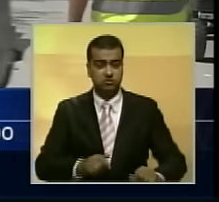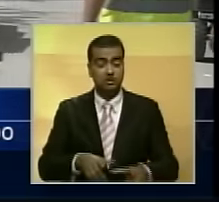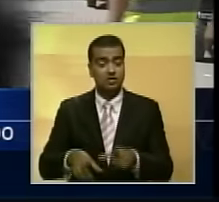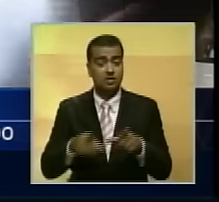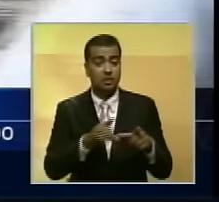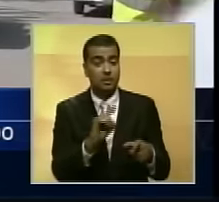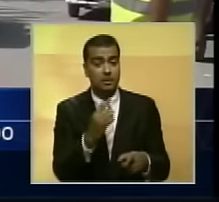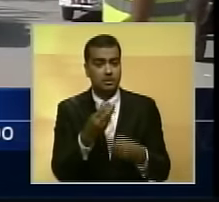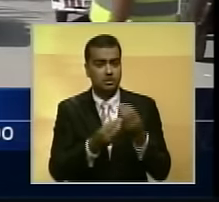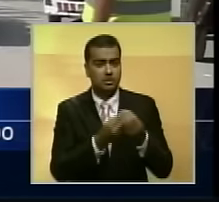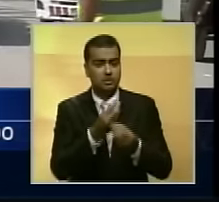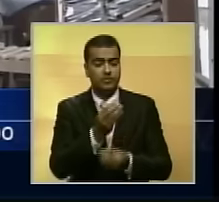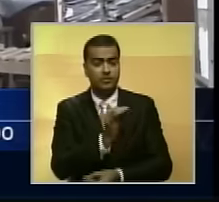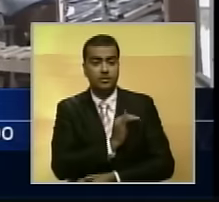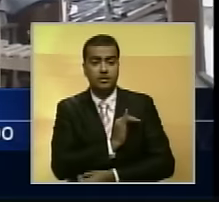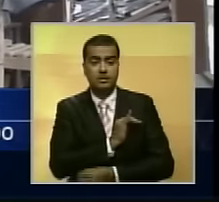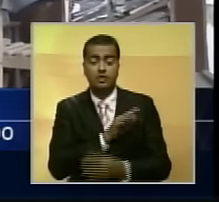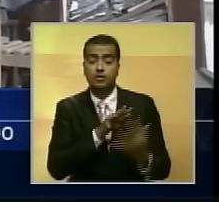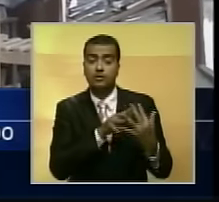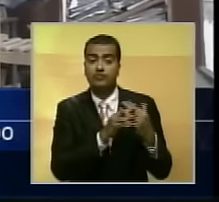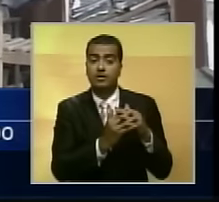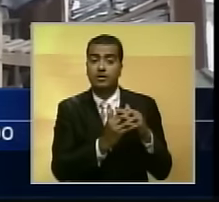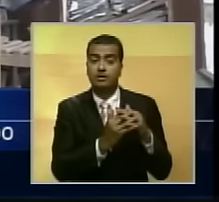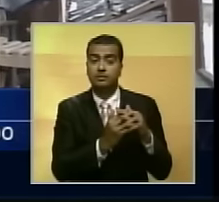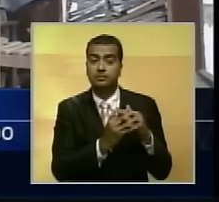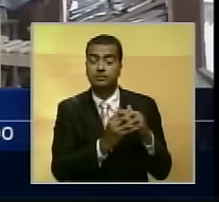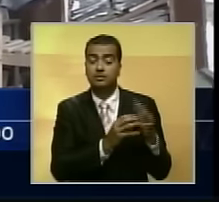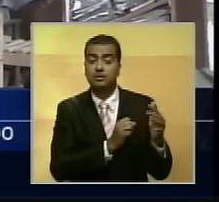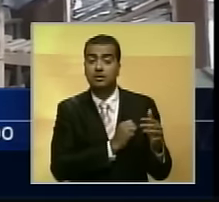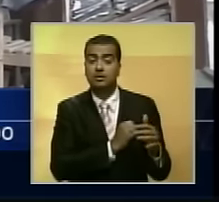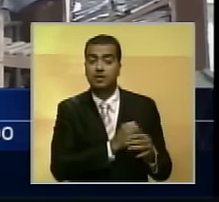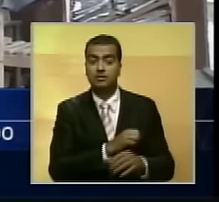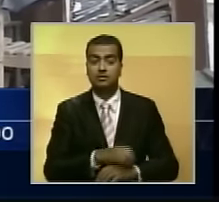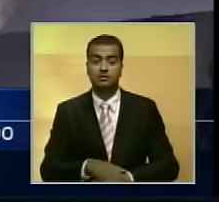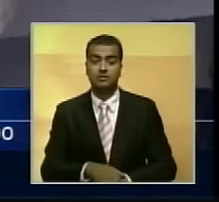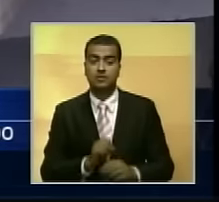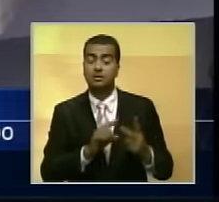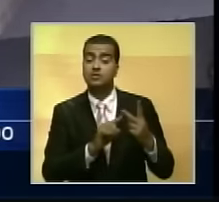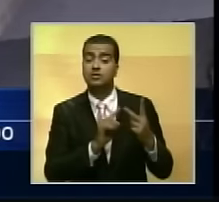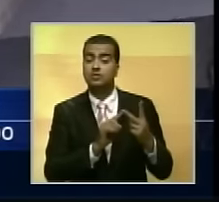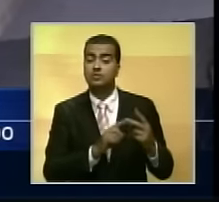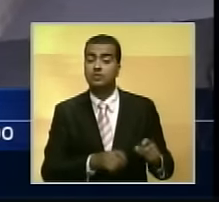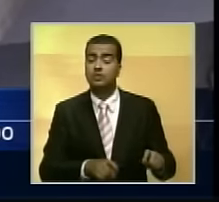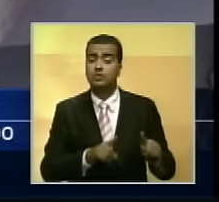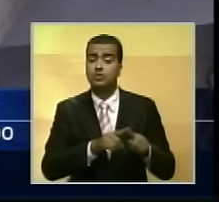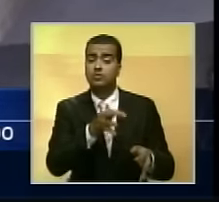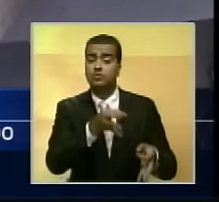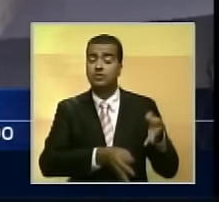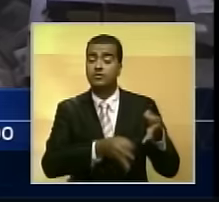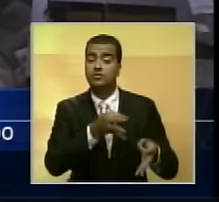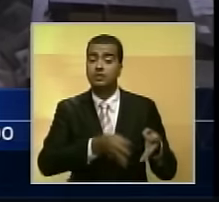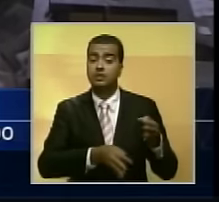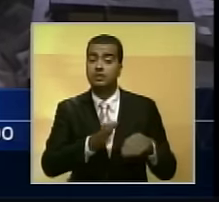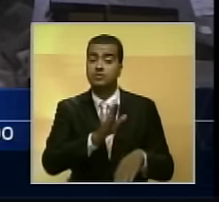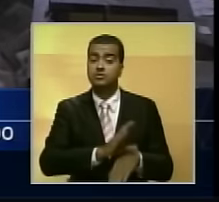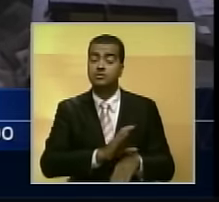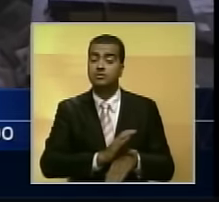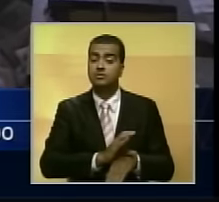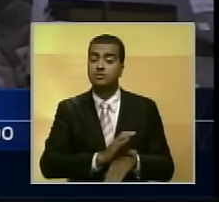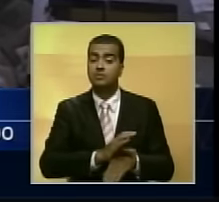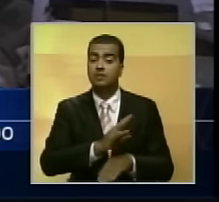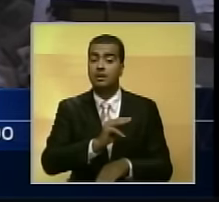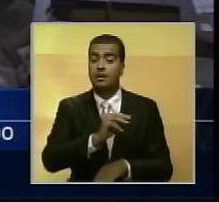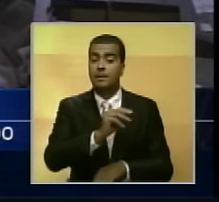primero se produjo en una iglesia de un barrio de minoría cristiana en Peshawar y el segundo ocurrió en un tribunal de la ciudad de Mardán.